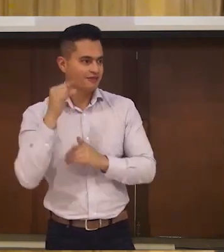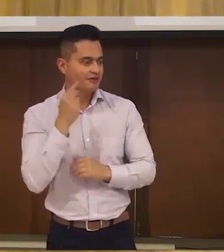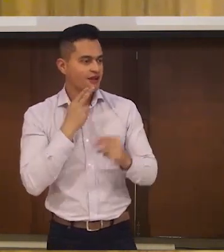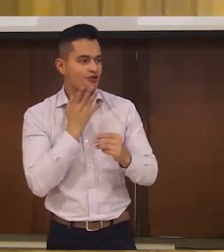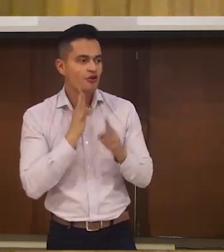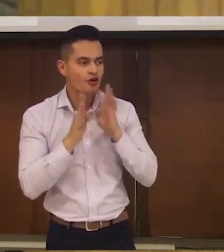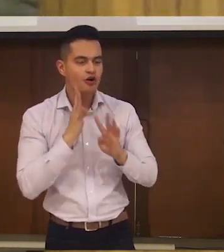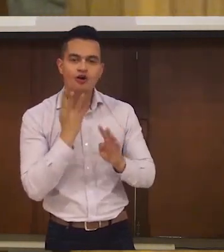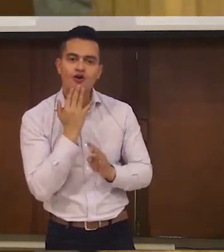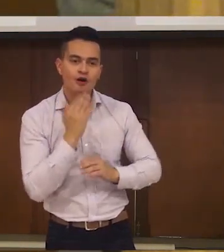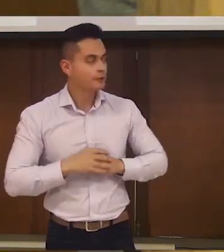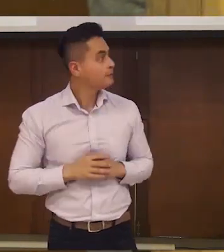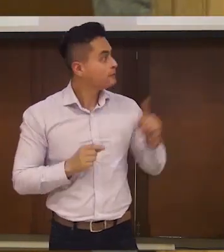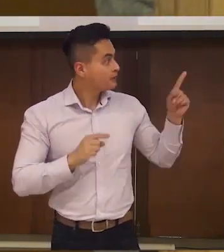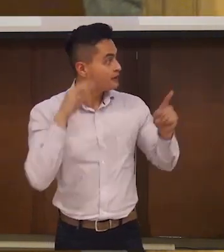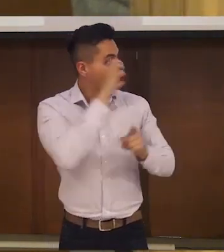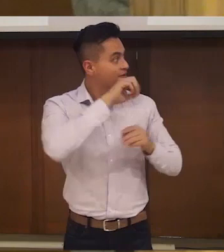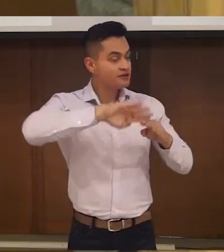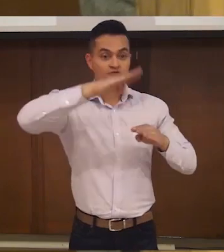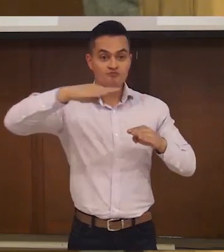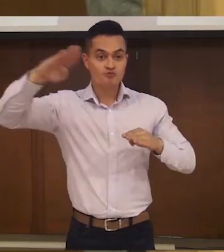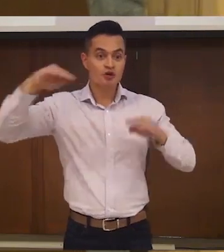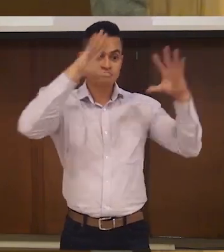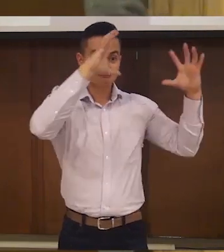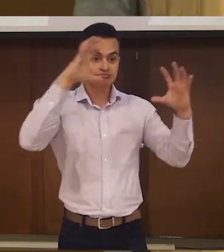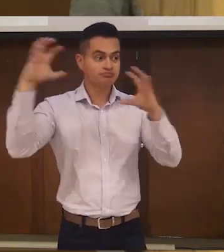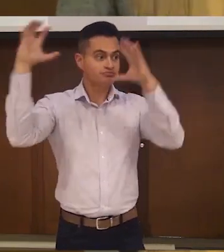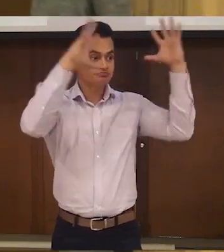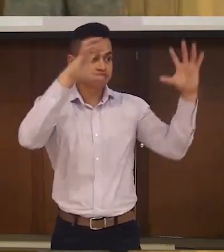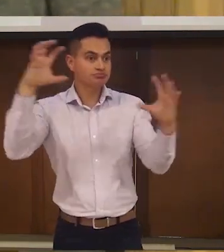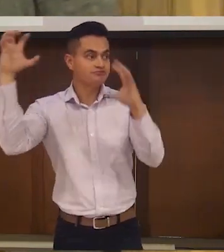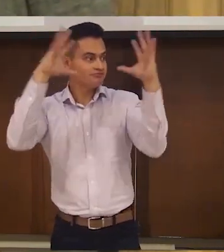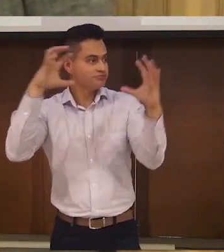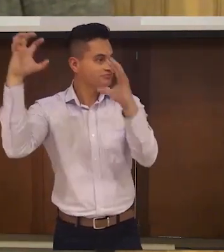atrás, separadas para que pasen las nubecitas. Y aquí está.